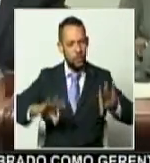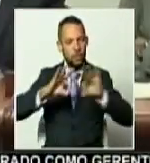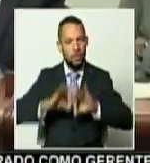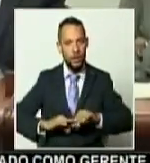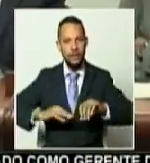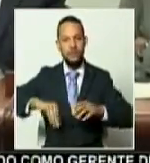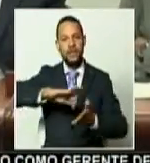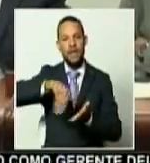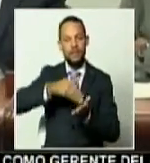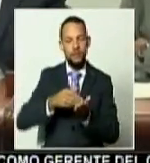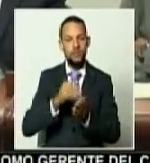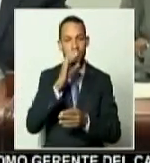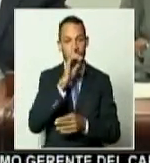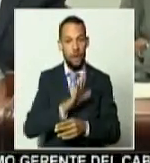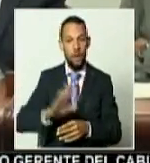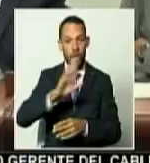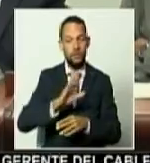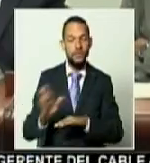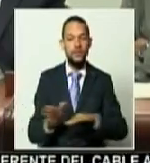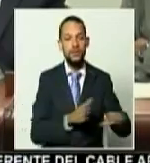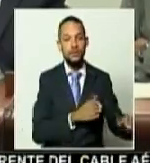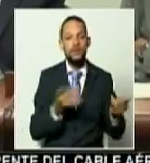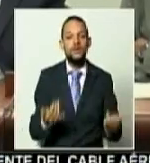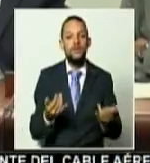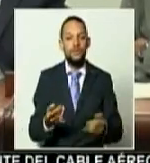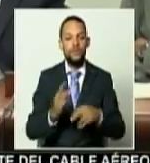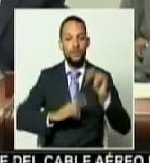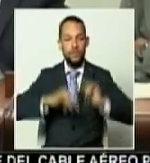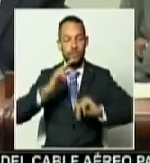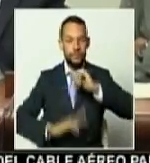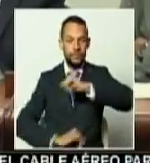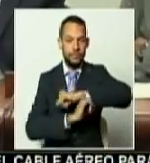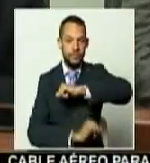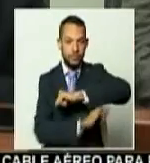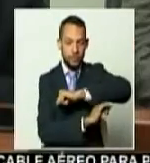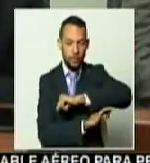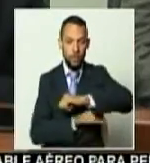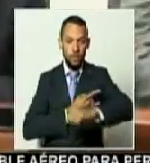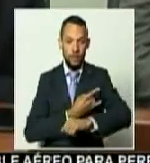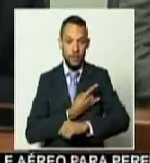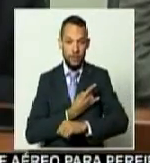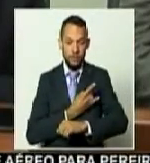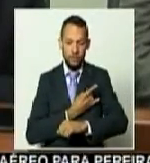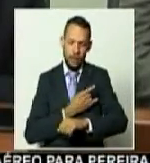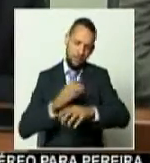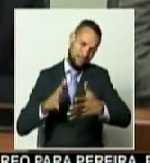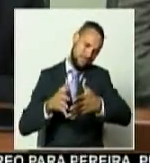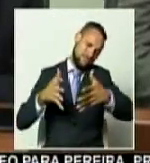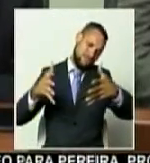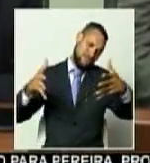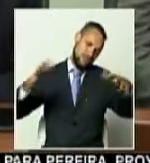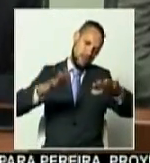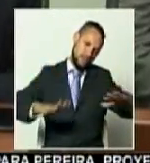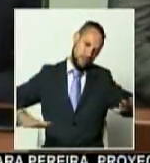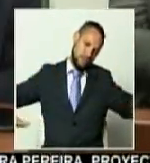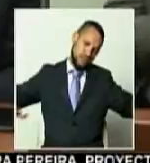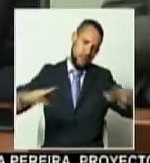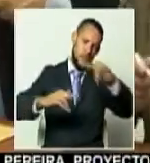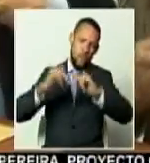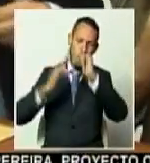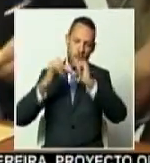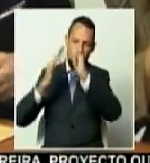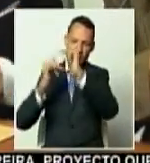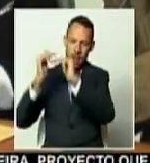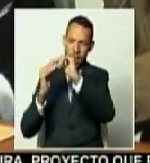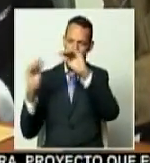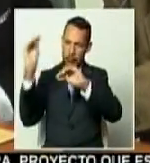del país. La nueva universidad, que estará ubicada en el sector de Guarinocito, tendrá un lote amplio al que esperan en su primera fase adecuarle